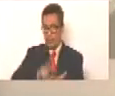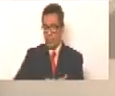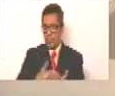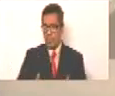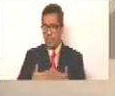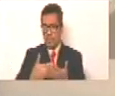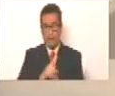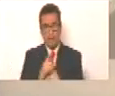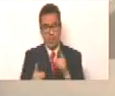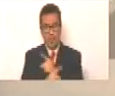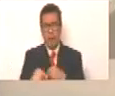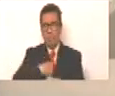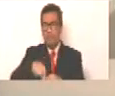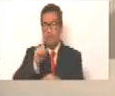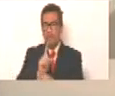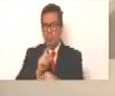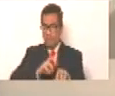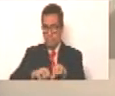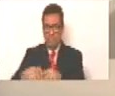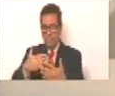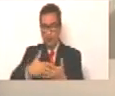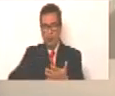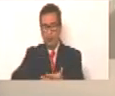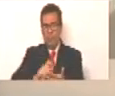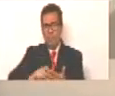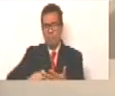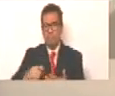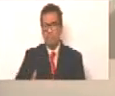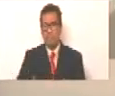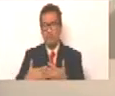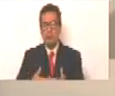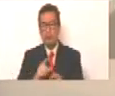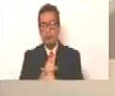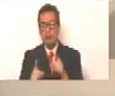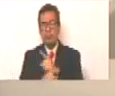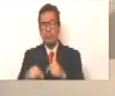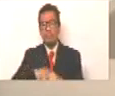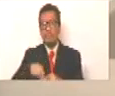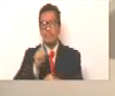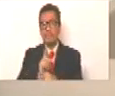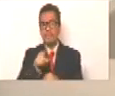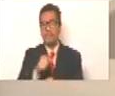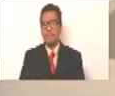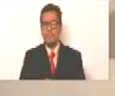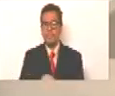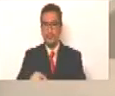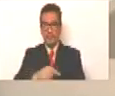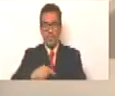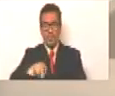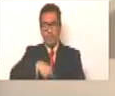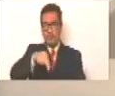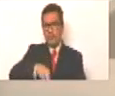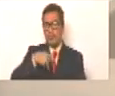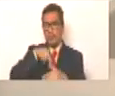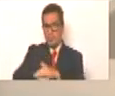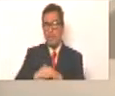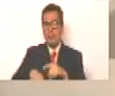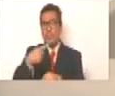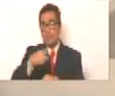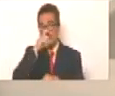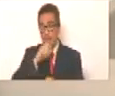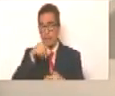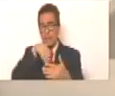única, quedando redactada de la siguiente manera: disposición transitoria única. El Ejecutivo Nacional, dentro del año siguiente a la entrada en